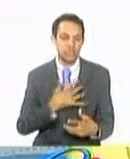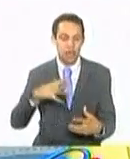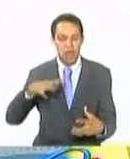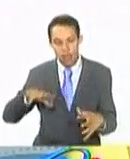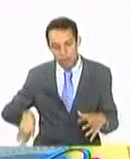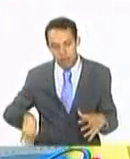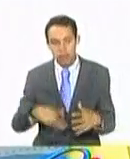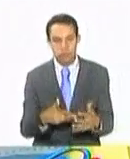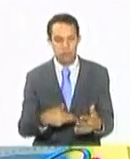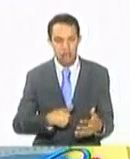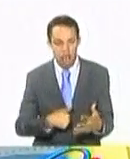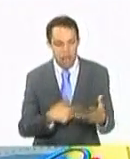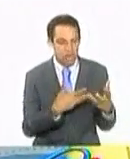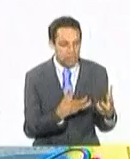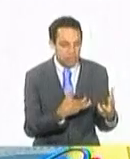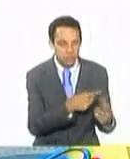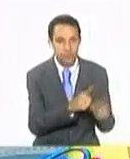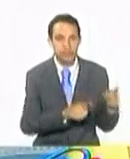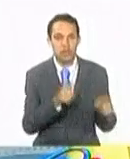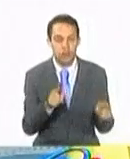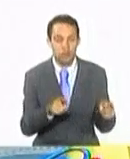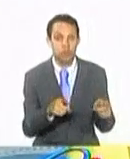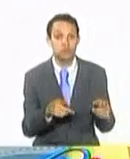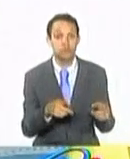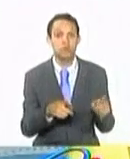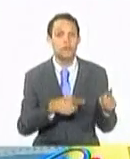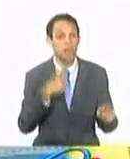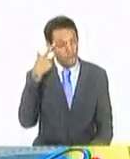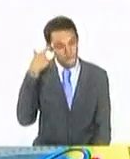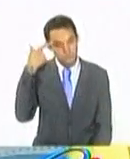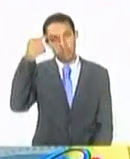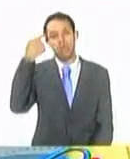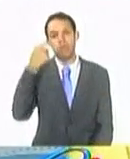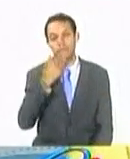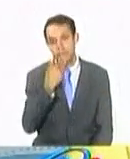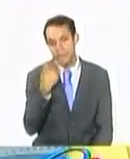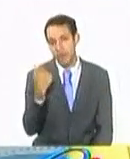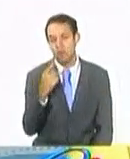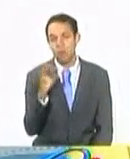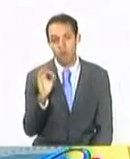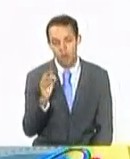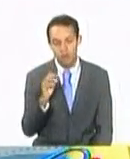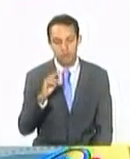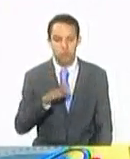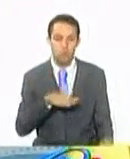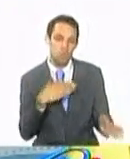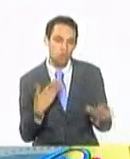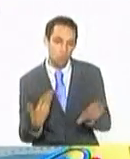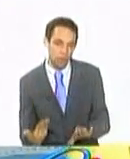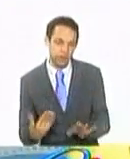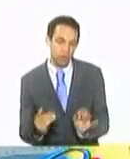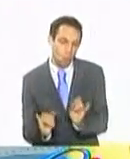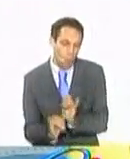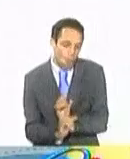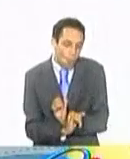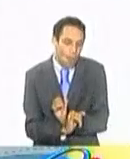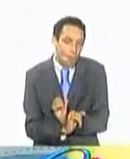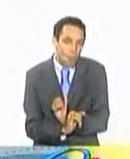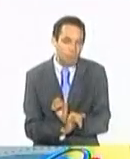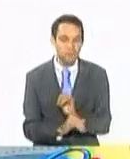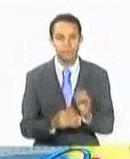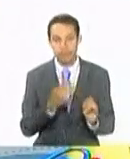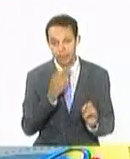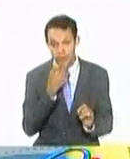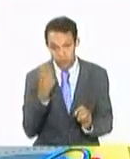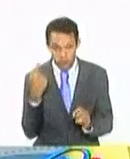esto ha llevado a muchas personas al suicidio o a la muerte por trastornos metabólicos por lo tanto si